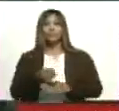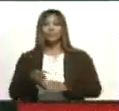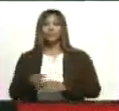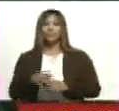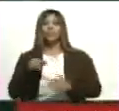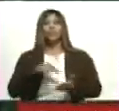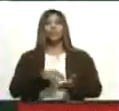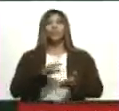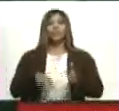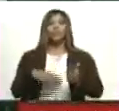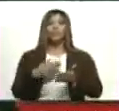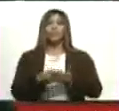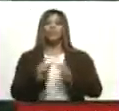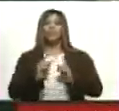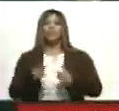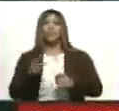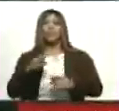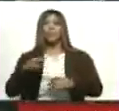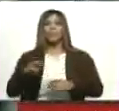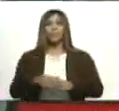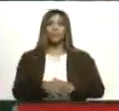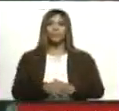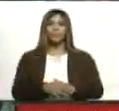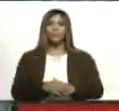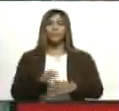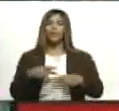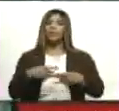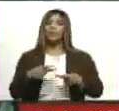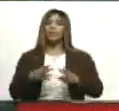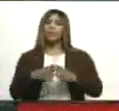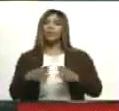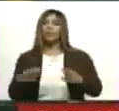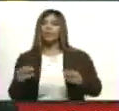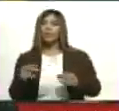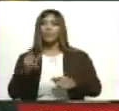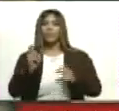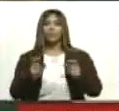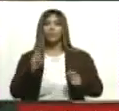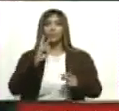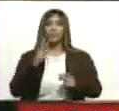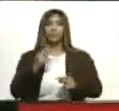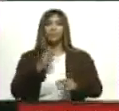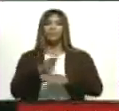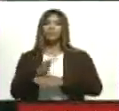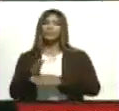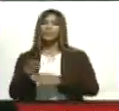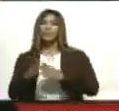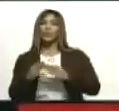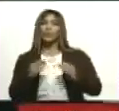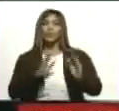Parque Carabobo hasta la Avenida México. Hacemos una invitación a todos los televidentes a asistir a toda